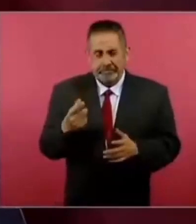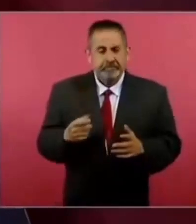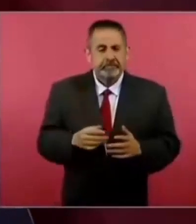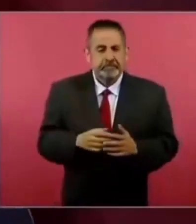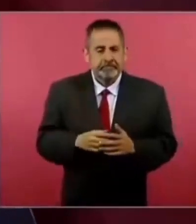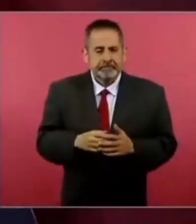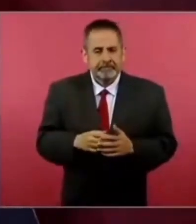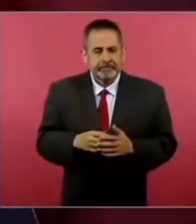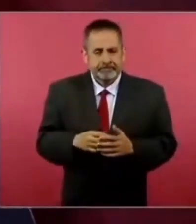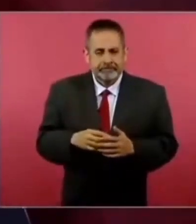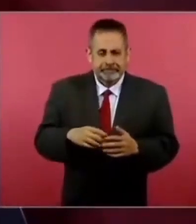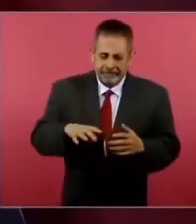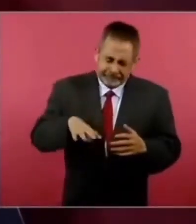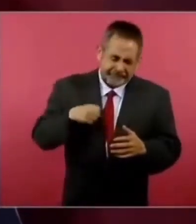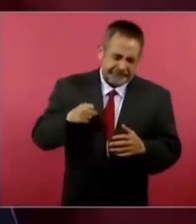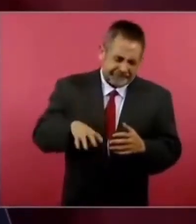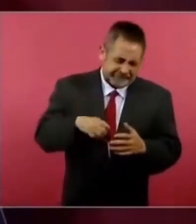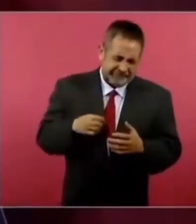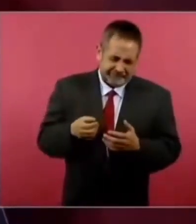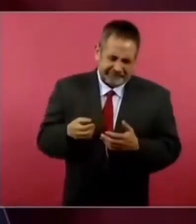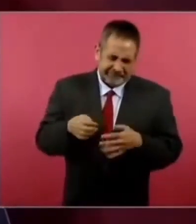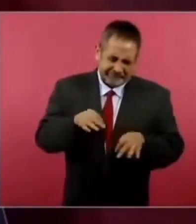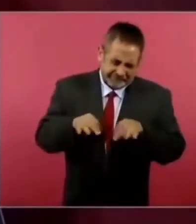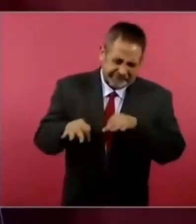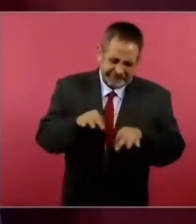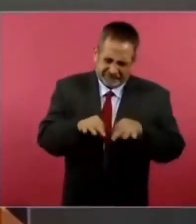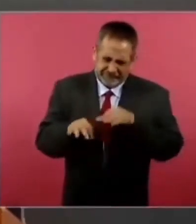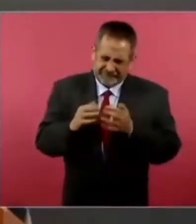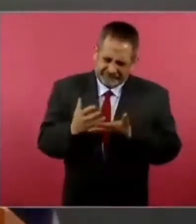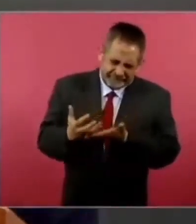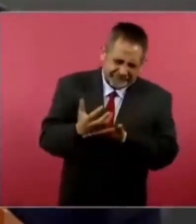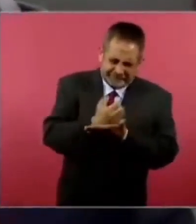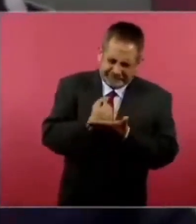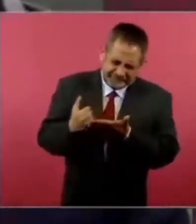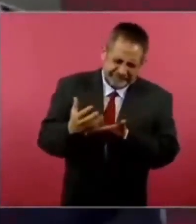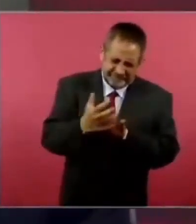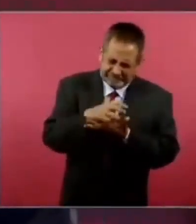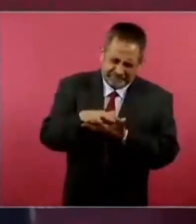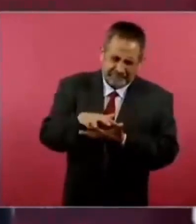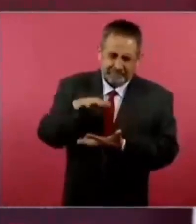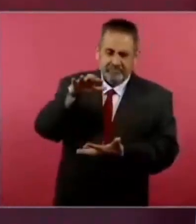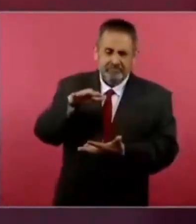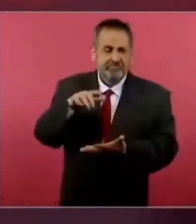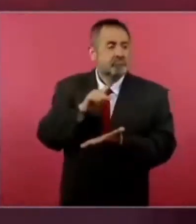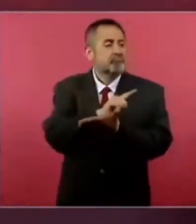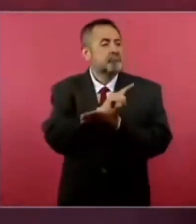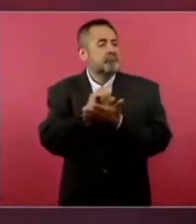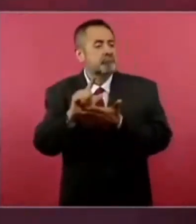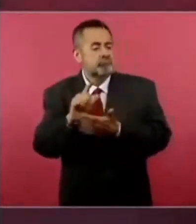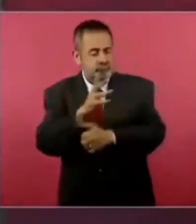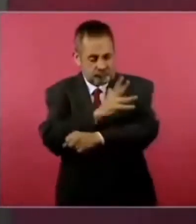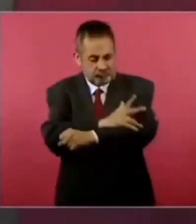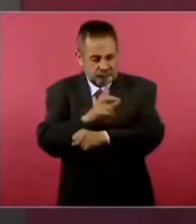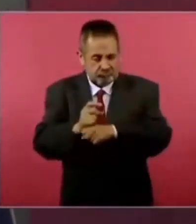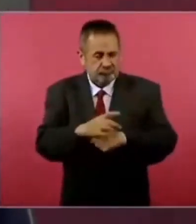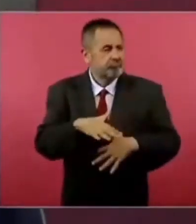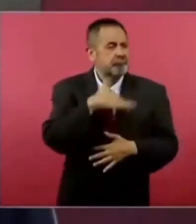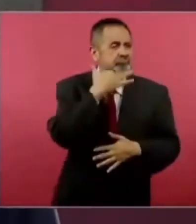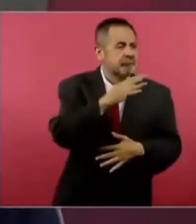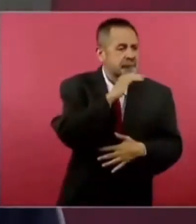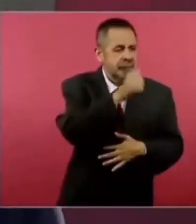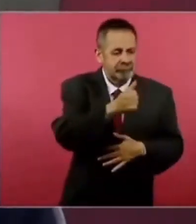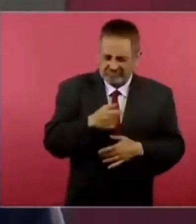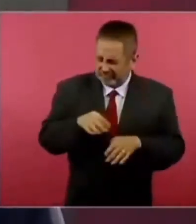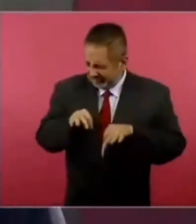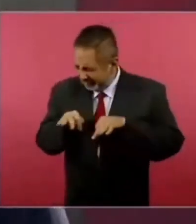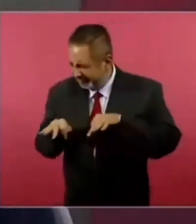han llegado a acumular grandes fortunas sin corrupción, sin el apoyo